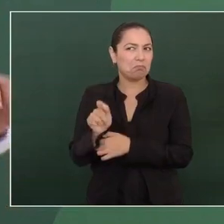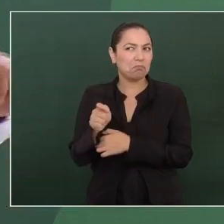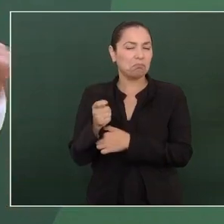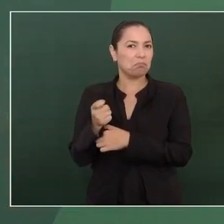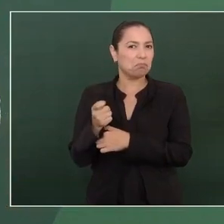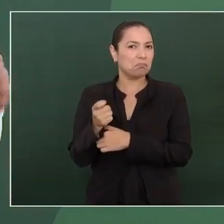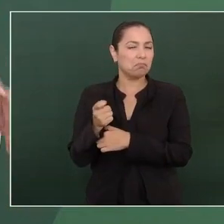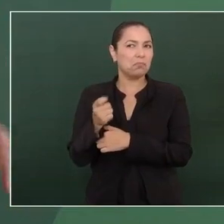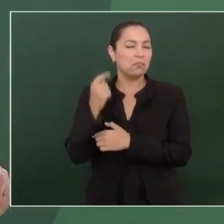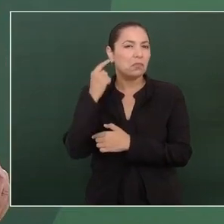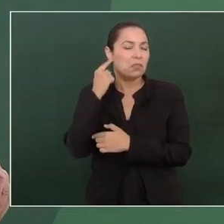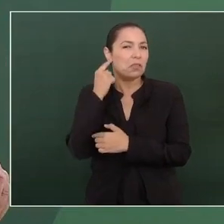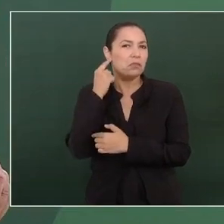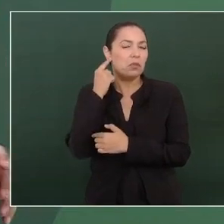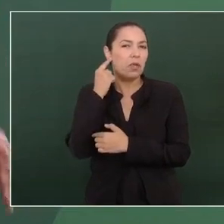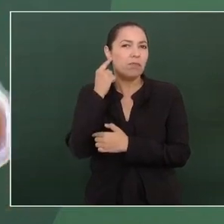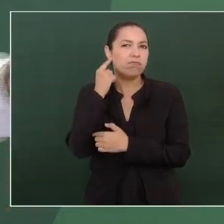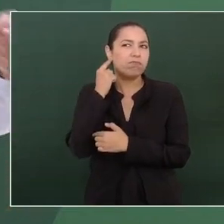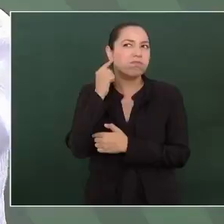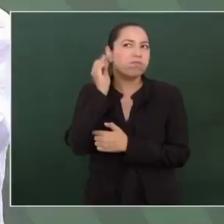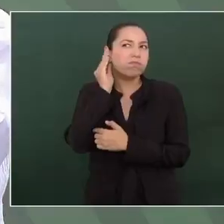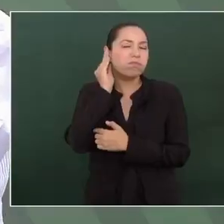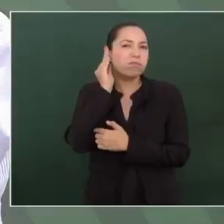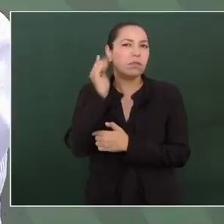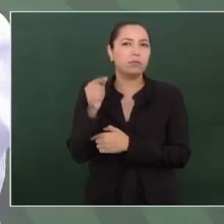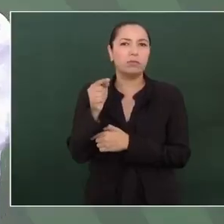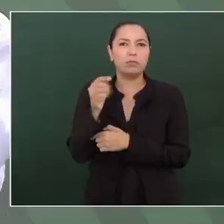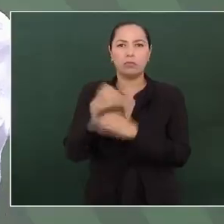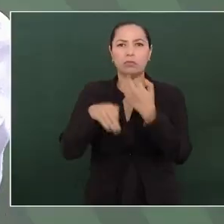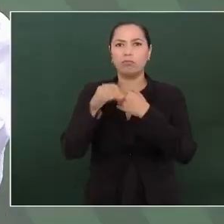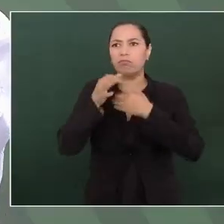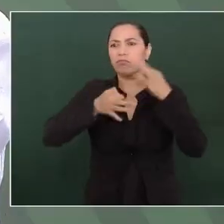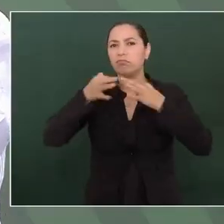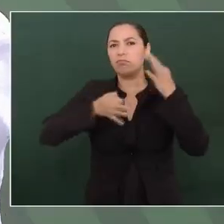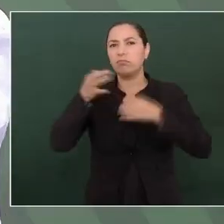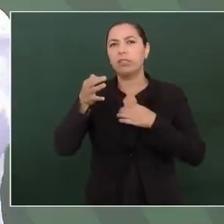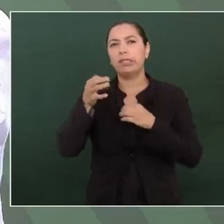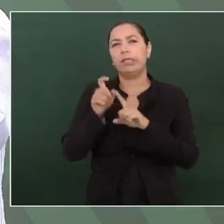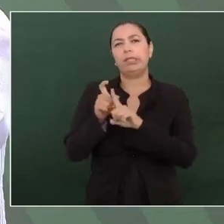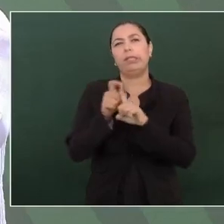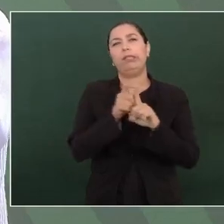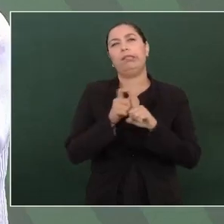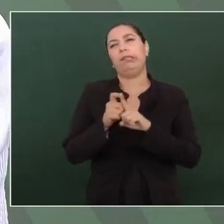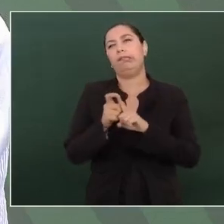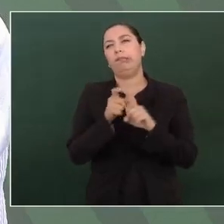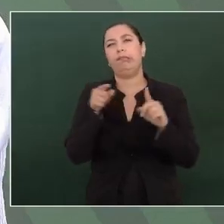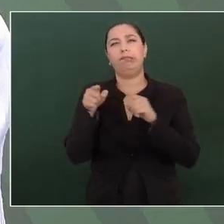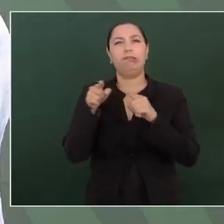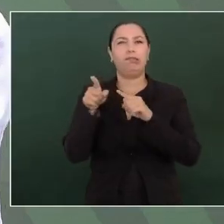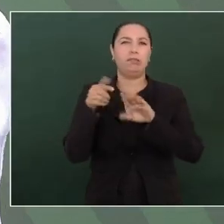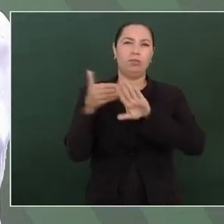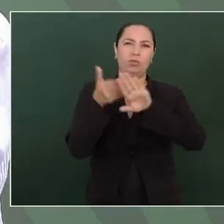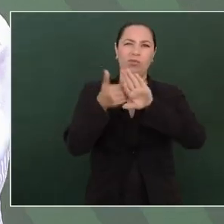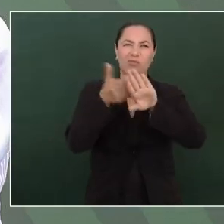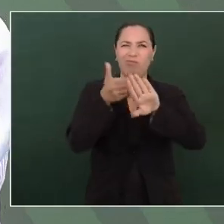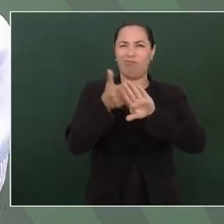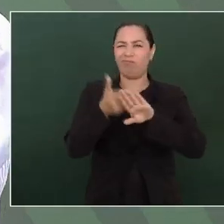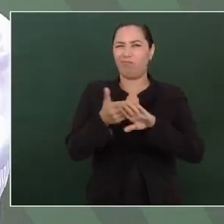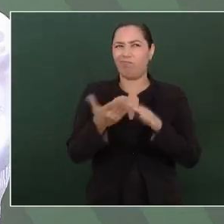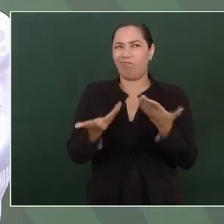y están escuchando un noticiero, todos criticando, todos en contra,